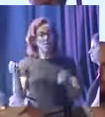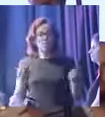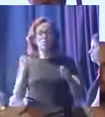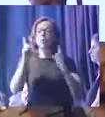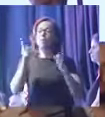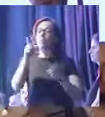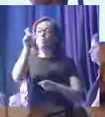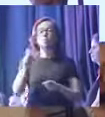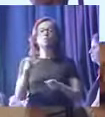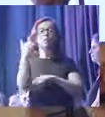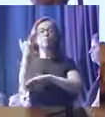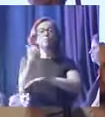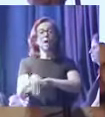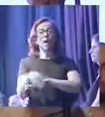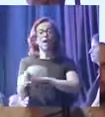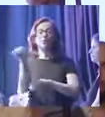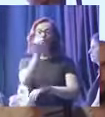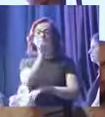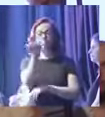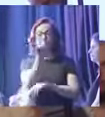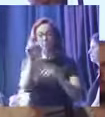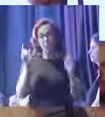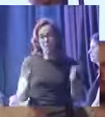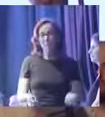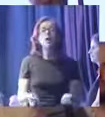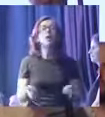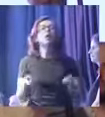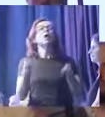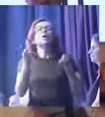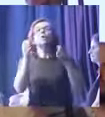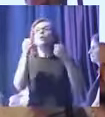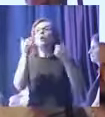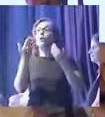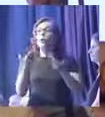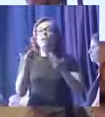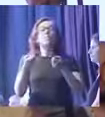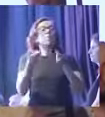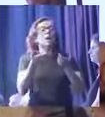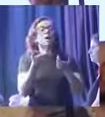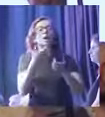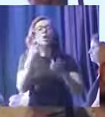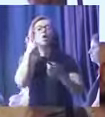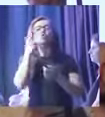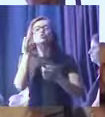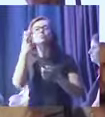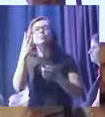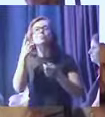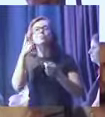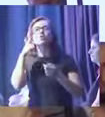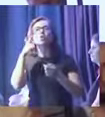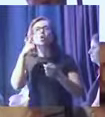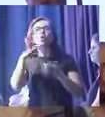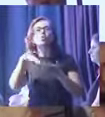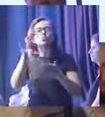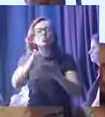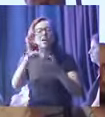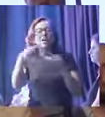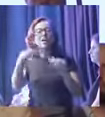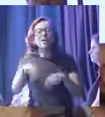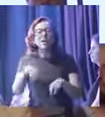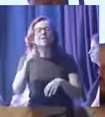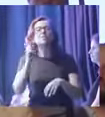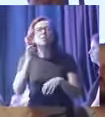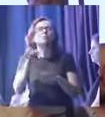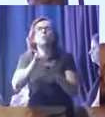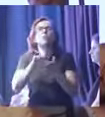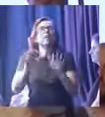que conducen el taxi, es también para que los que hacen parte del concepto de ciudad real, porque ciudad no